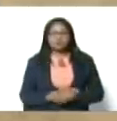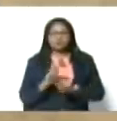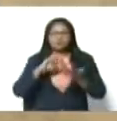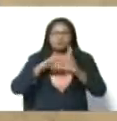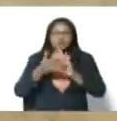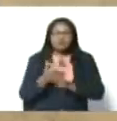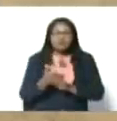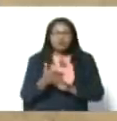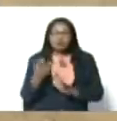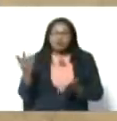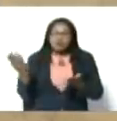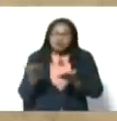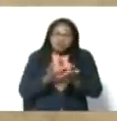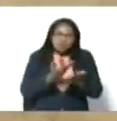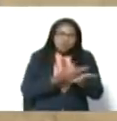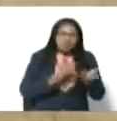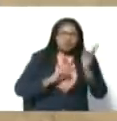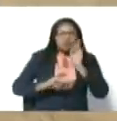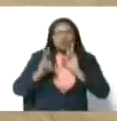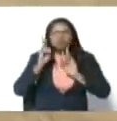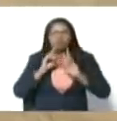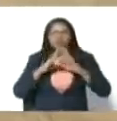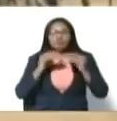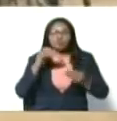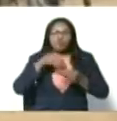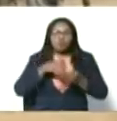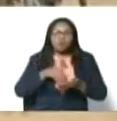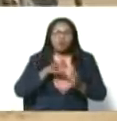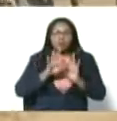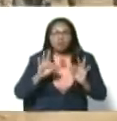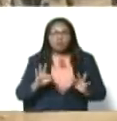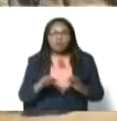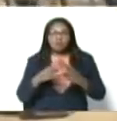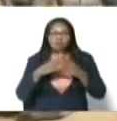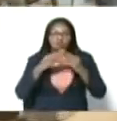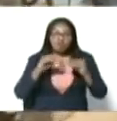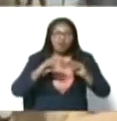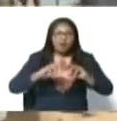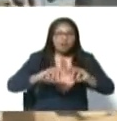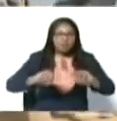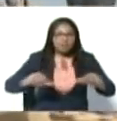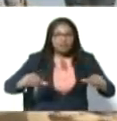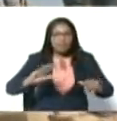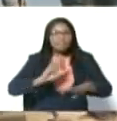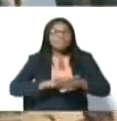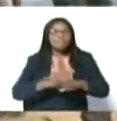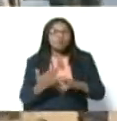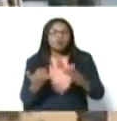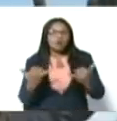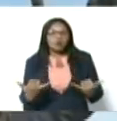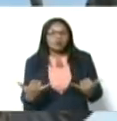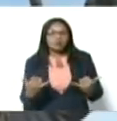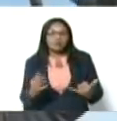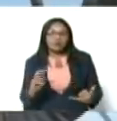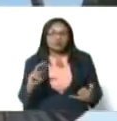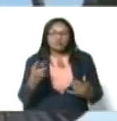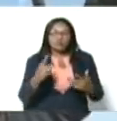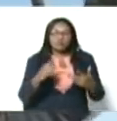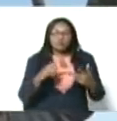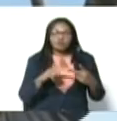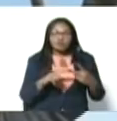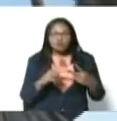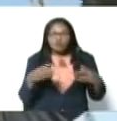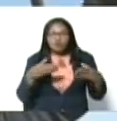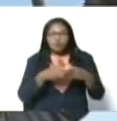aparte del desmalezado, la toma de muestras de todos los suelos, porque a partir de ahora se inicia la segunda etapa, que es